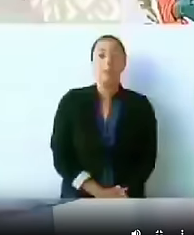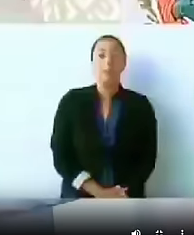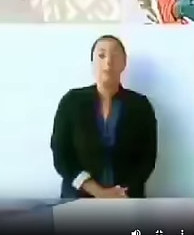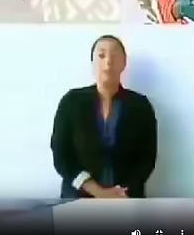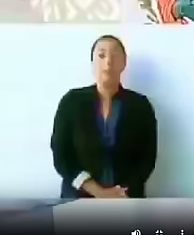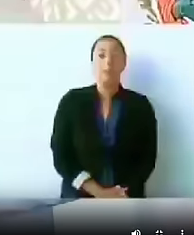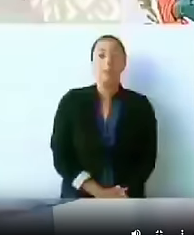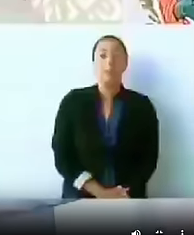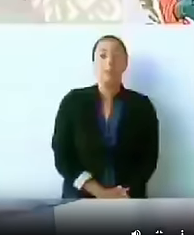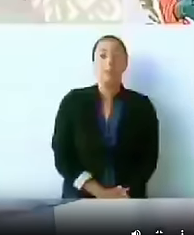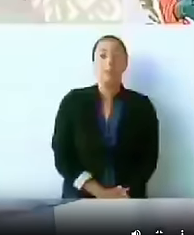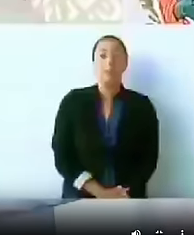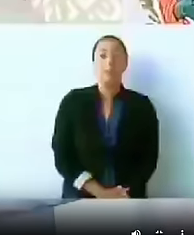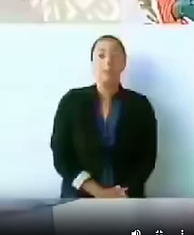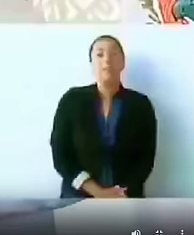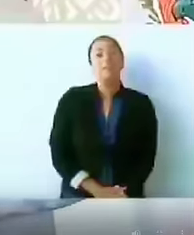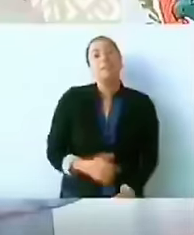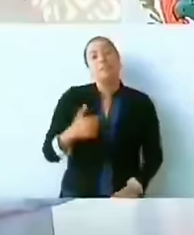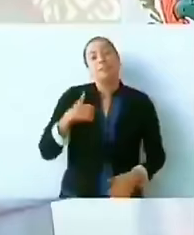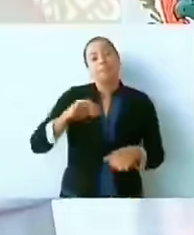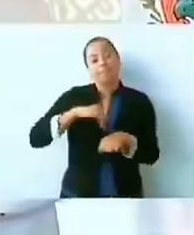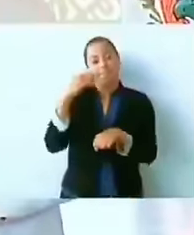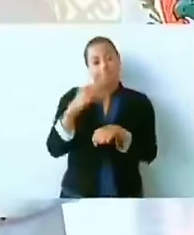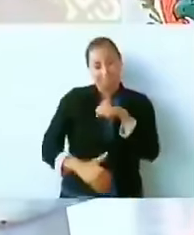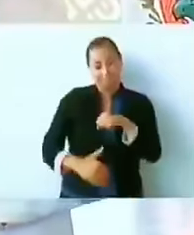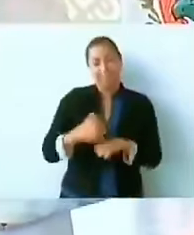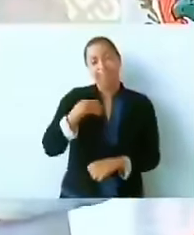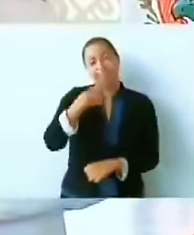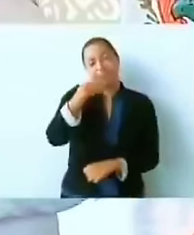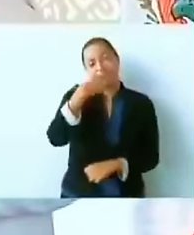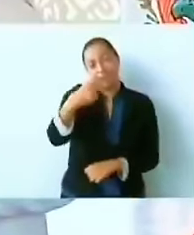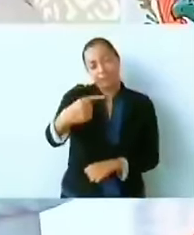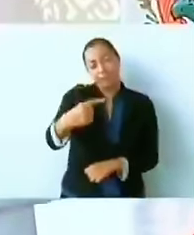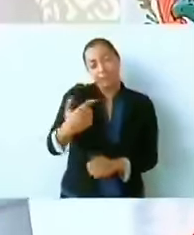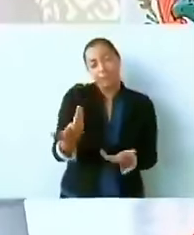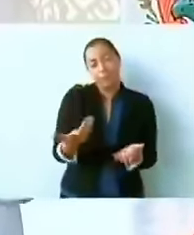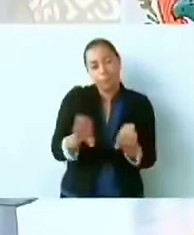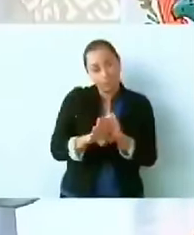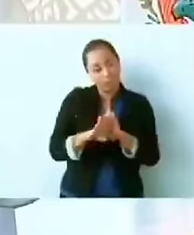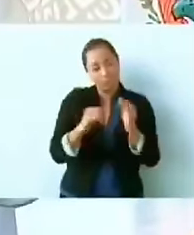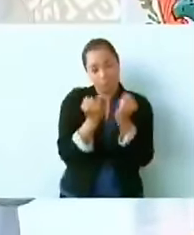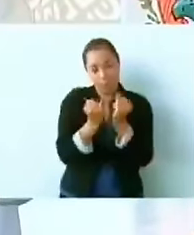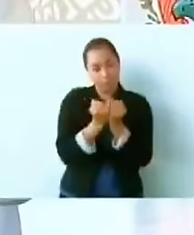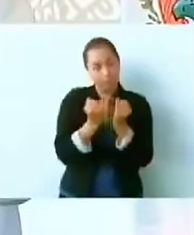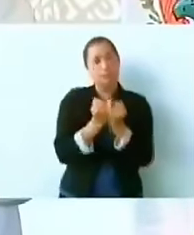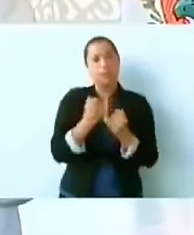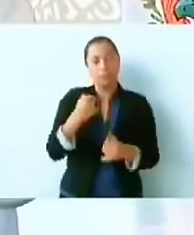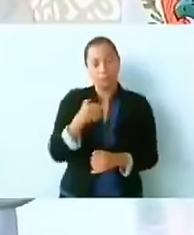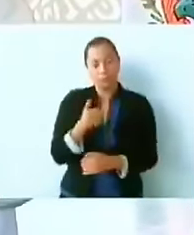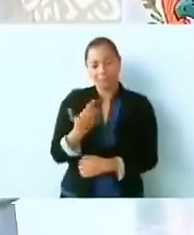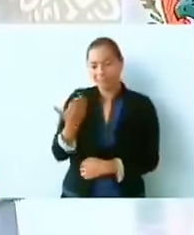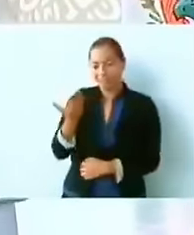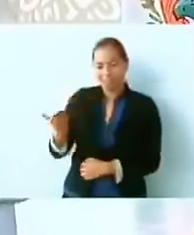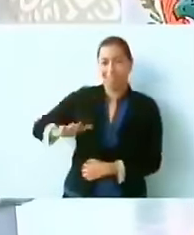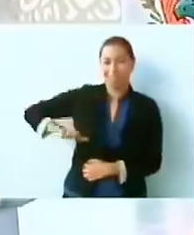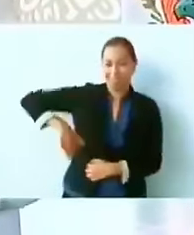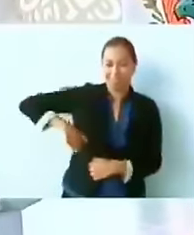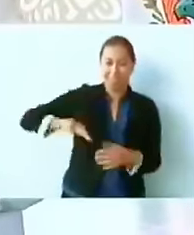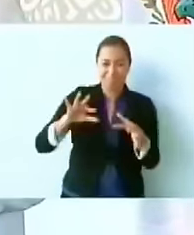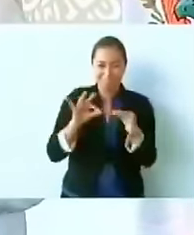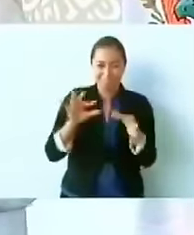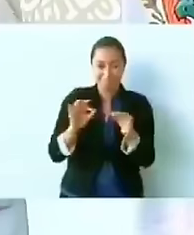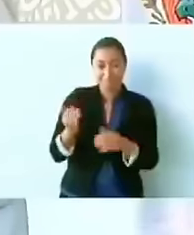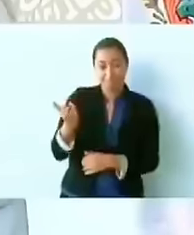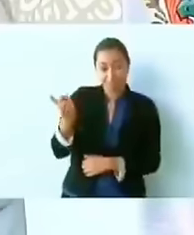allá en Estados Unidos. Diciendo igual, refrendando lo que aquí externó